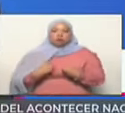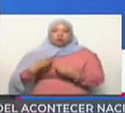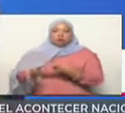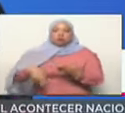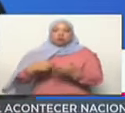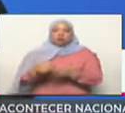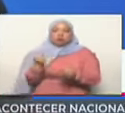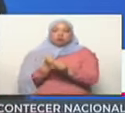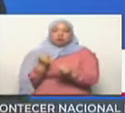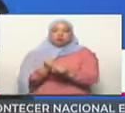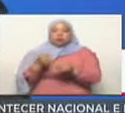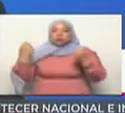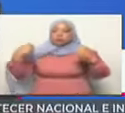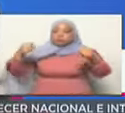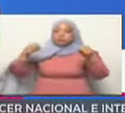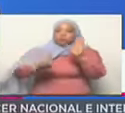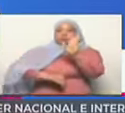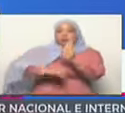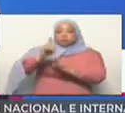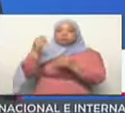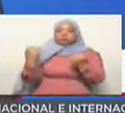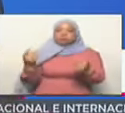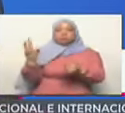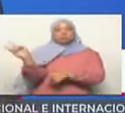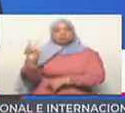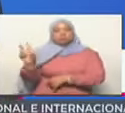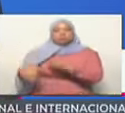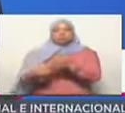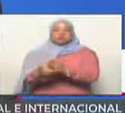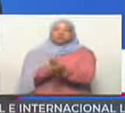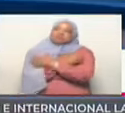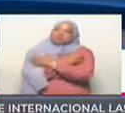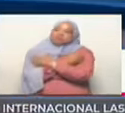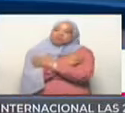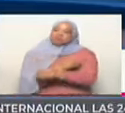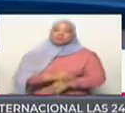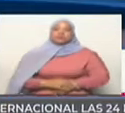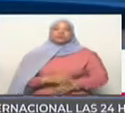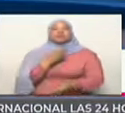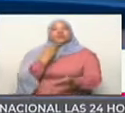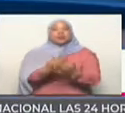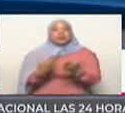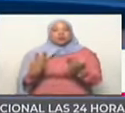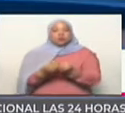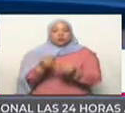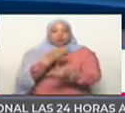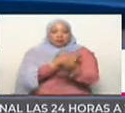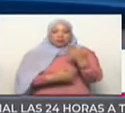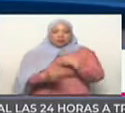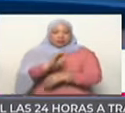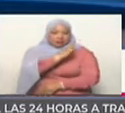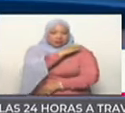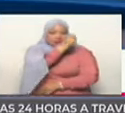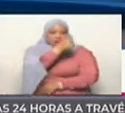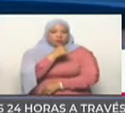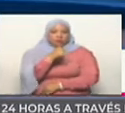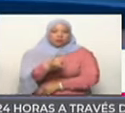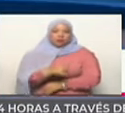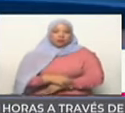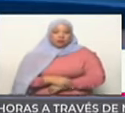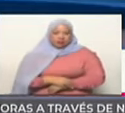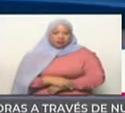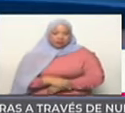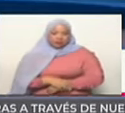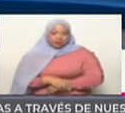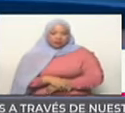la ciencia aplicada al desarrollo del país. Los felicito. Les agradezco mucho. Aquí está la directora del Instituto